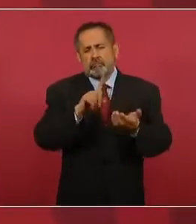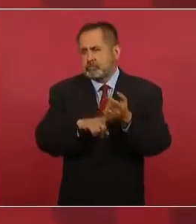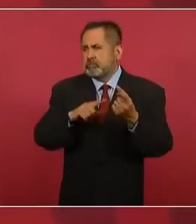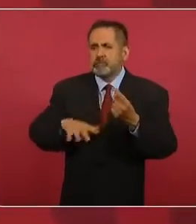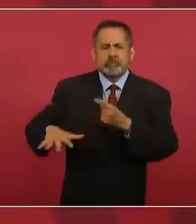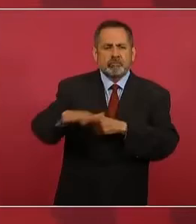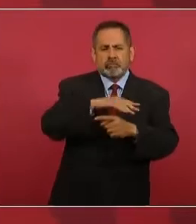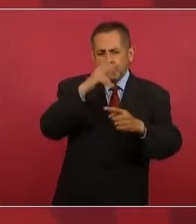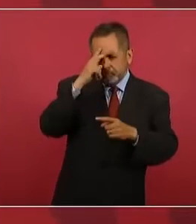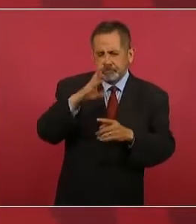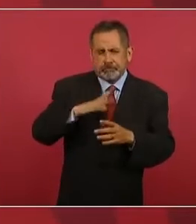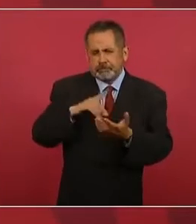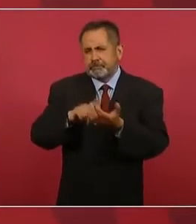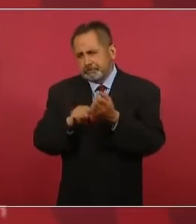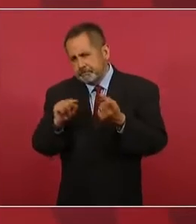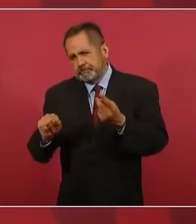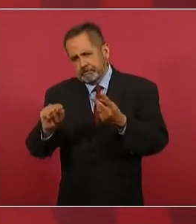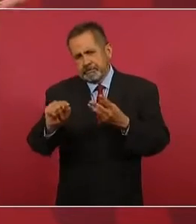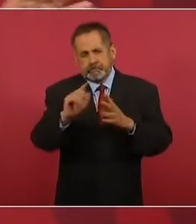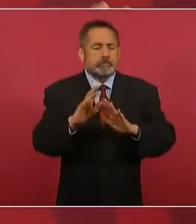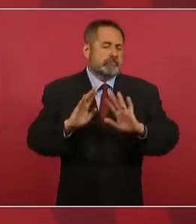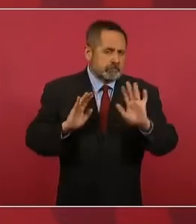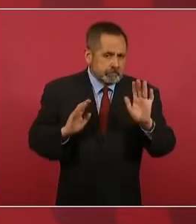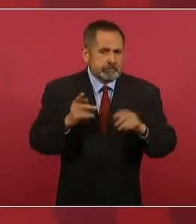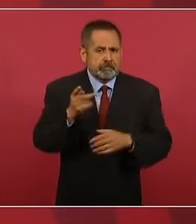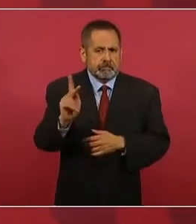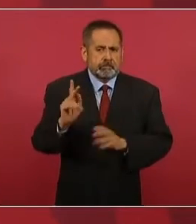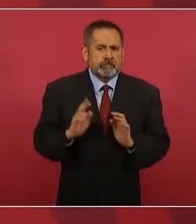el Valle de México. Sin embargo,